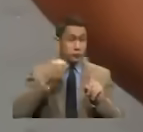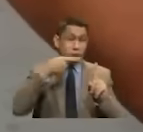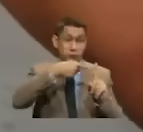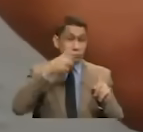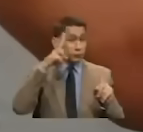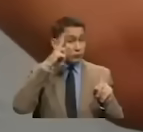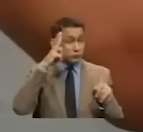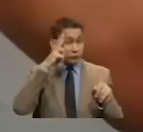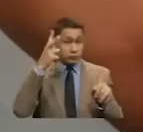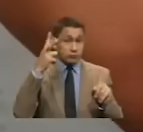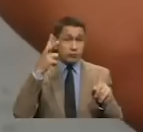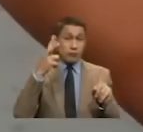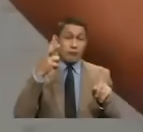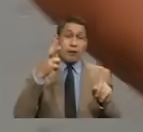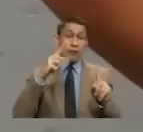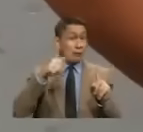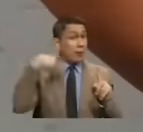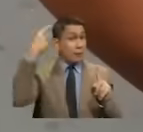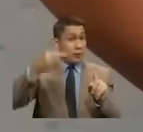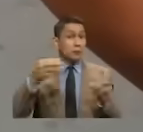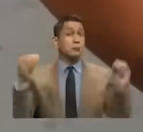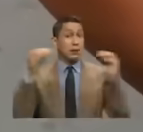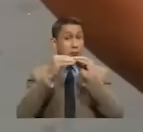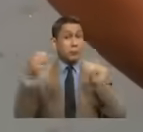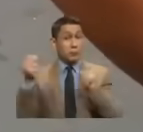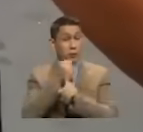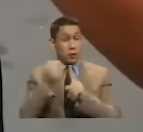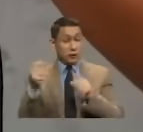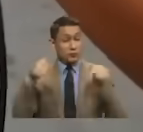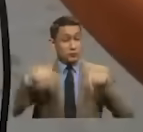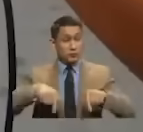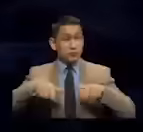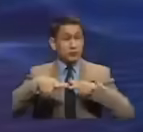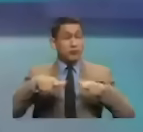mano al que da pan y puede que hasta le quiten la vida y no es bueno.